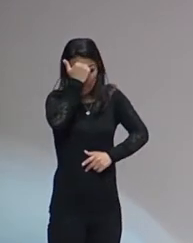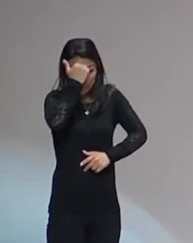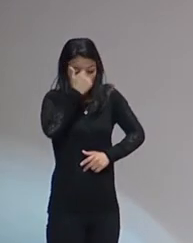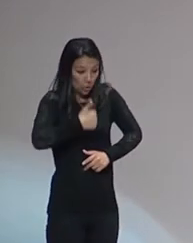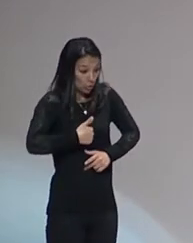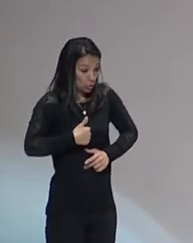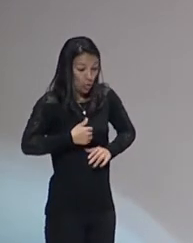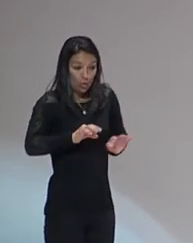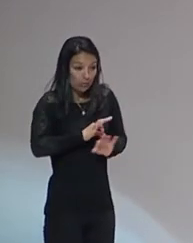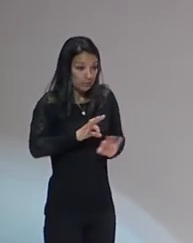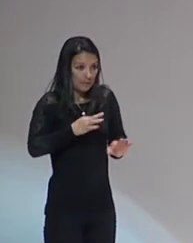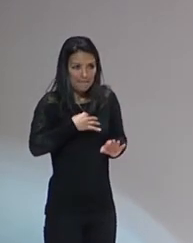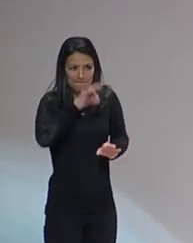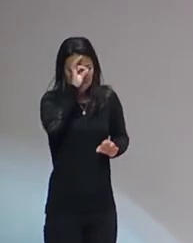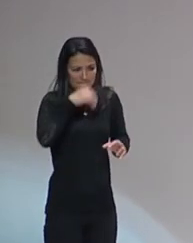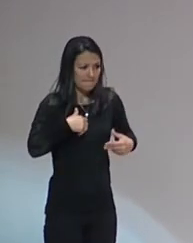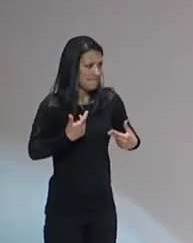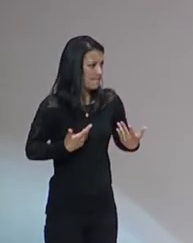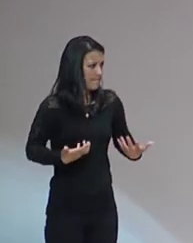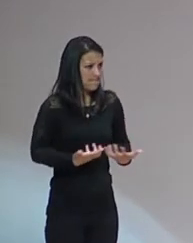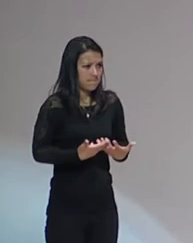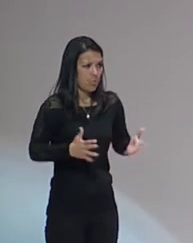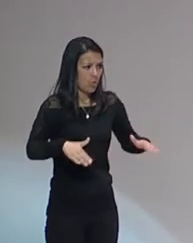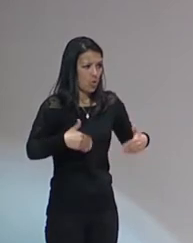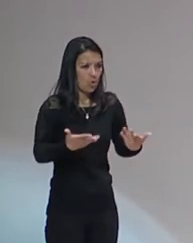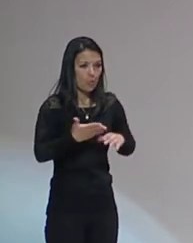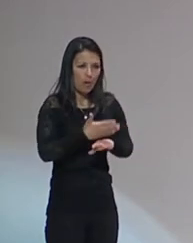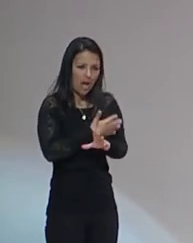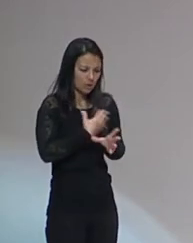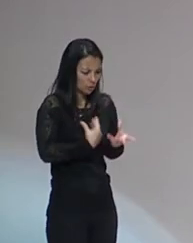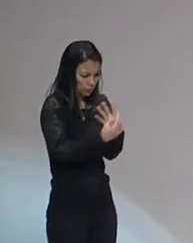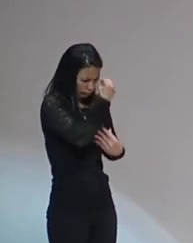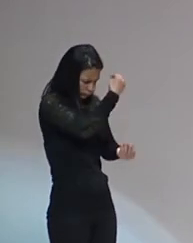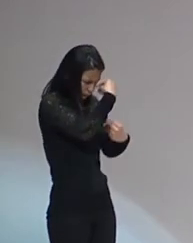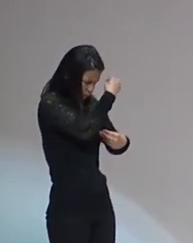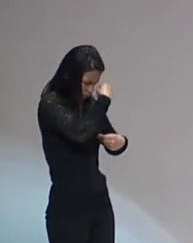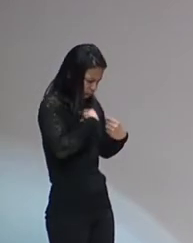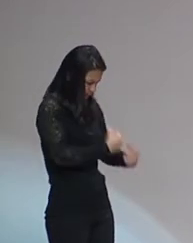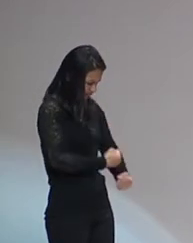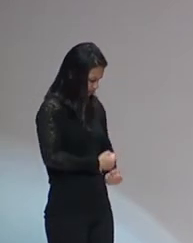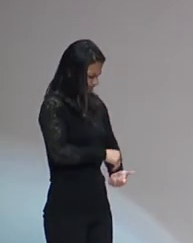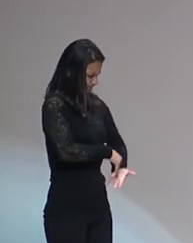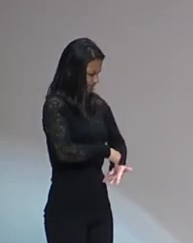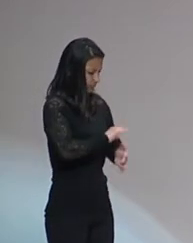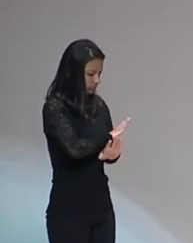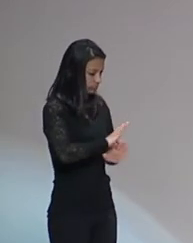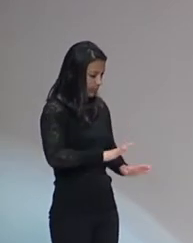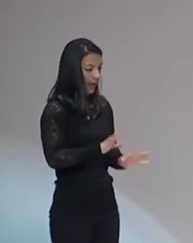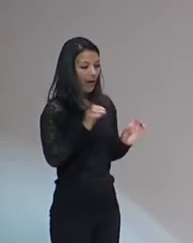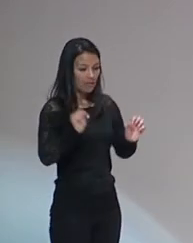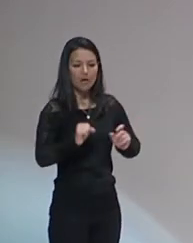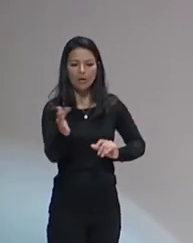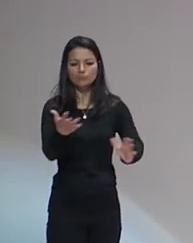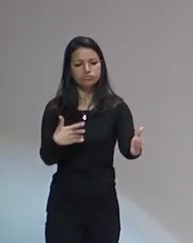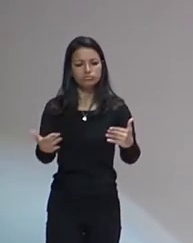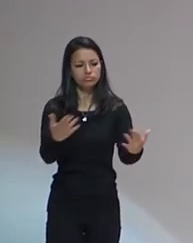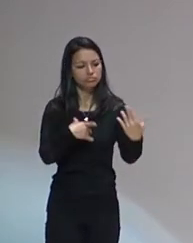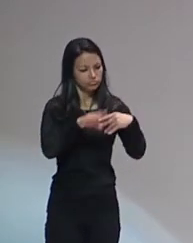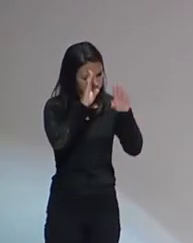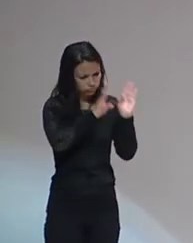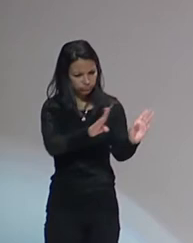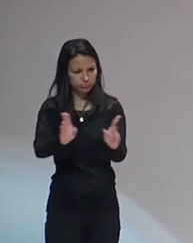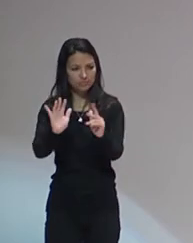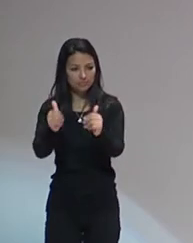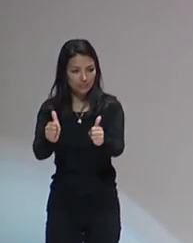para acoger a la persona desde su otra cultura y su otra vivencia, este